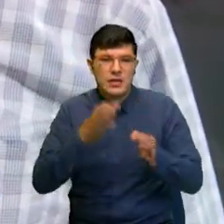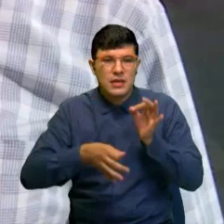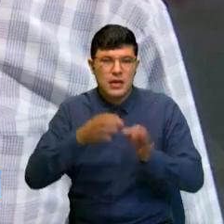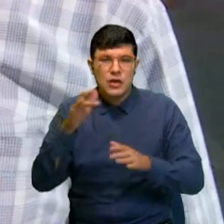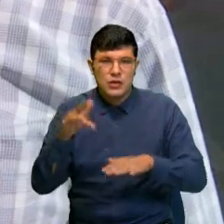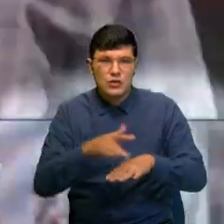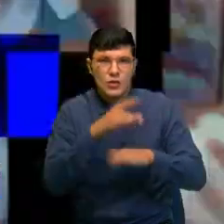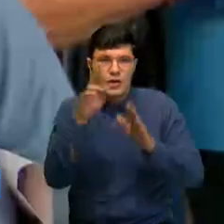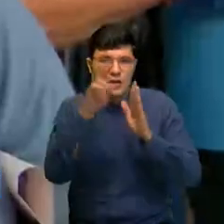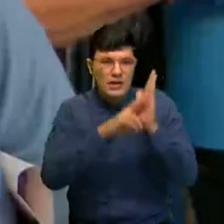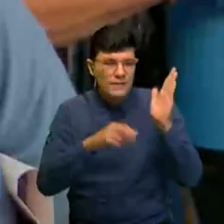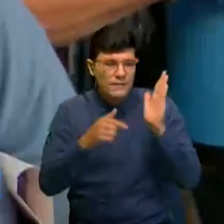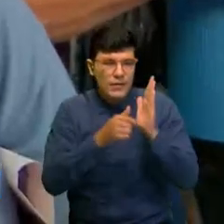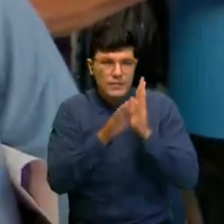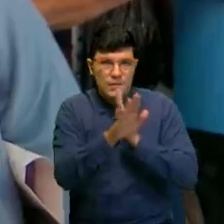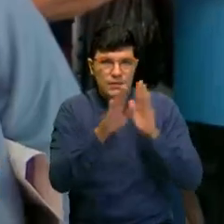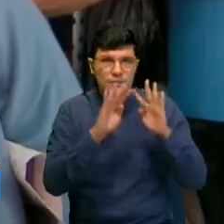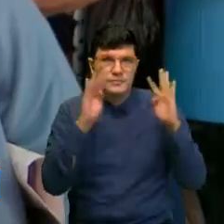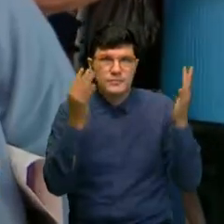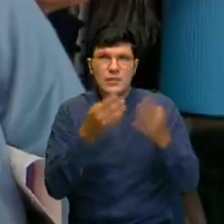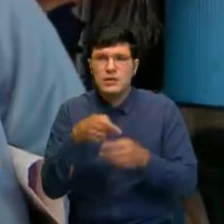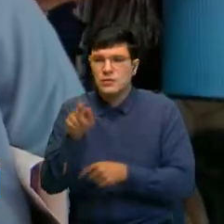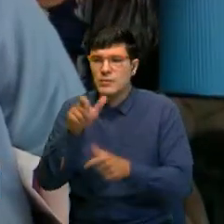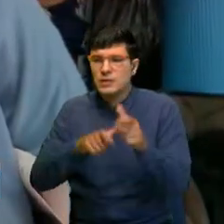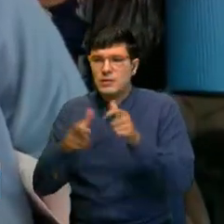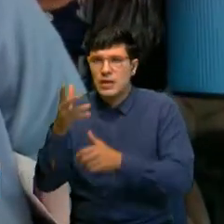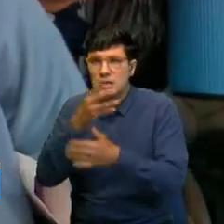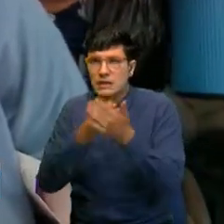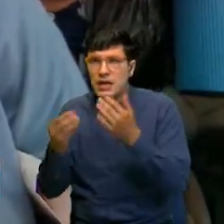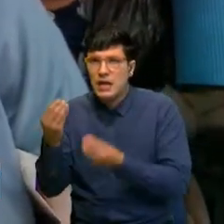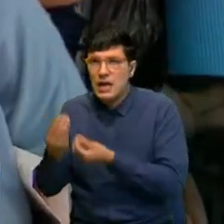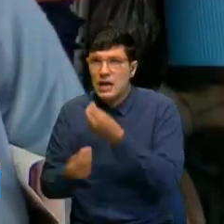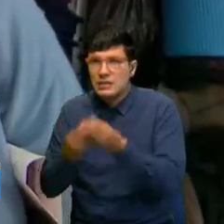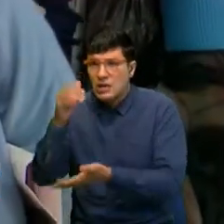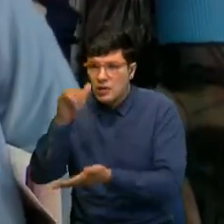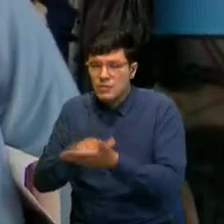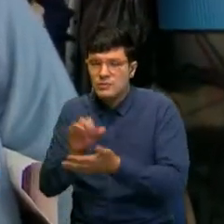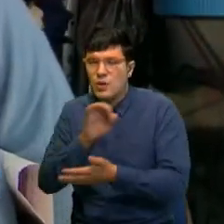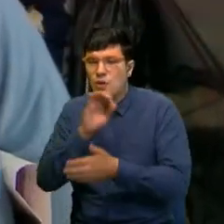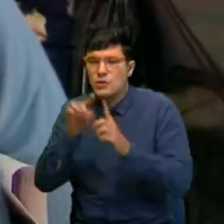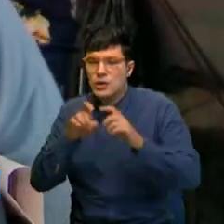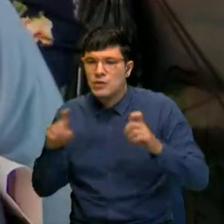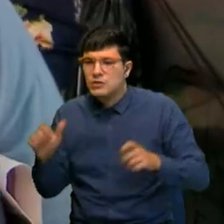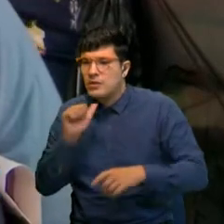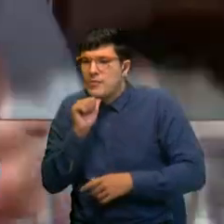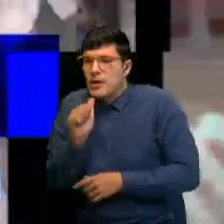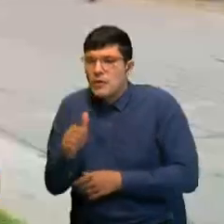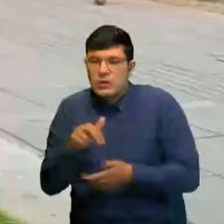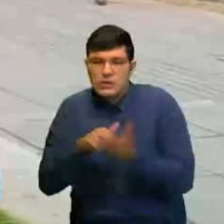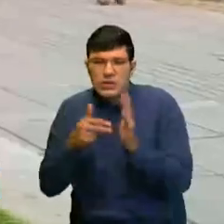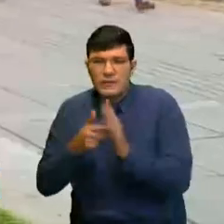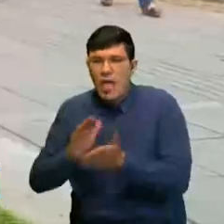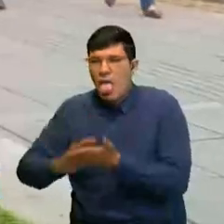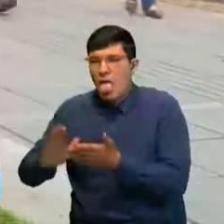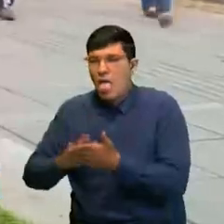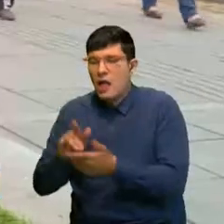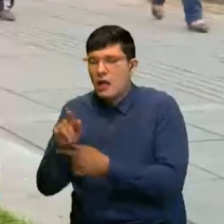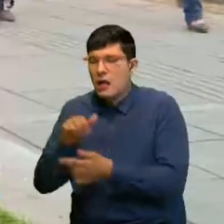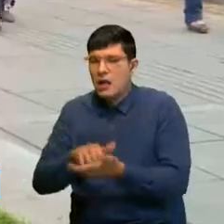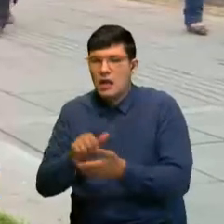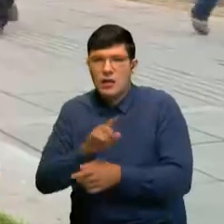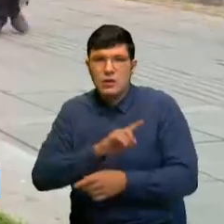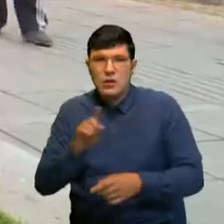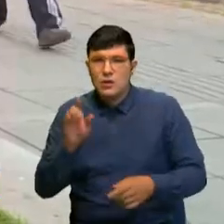reformarlo en el Congreso. Ellos salen a hacer lo mismo y a hacer cosas peores, entonces para mí es una sinvergüenzura. Ellos no